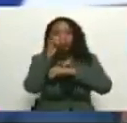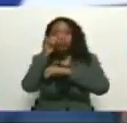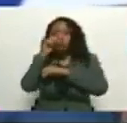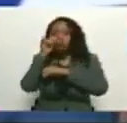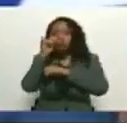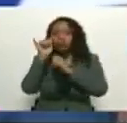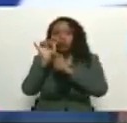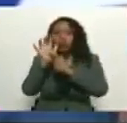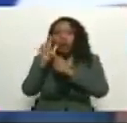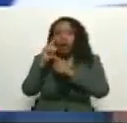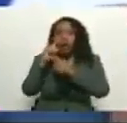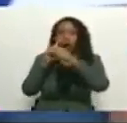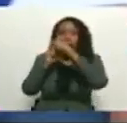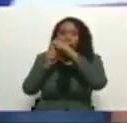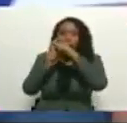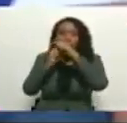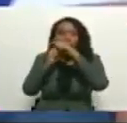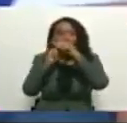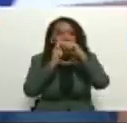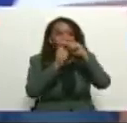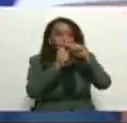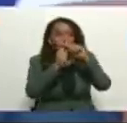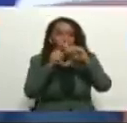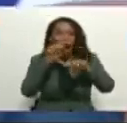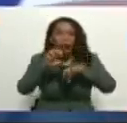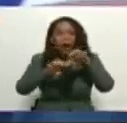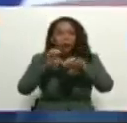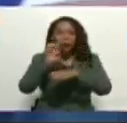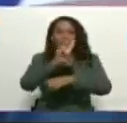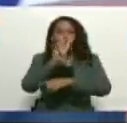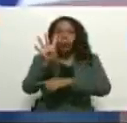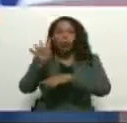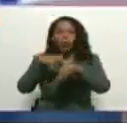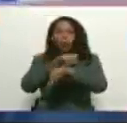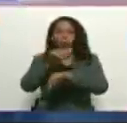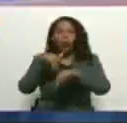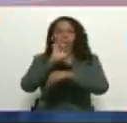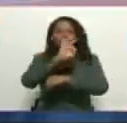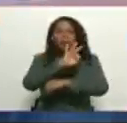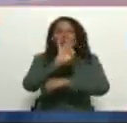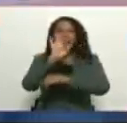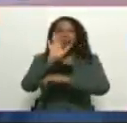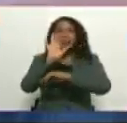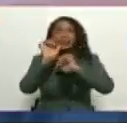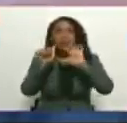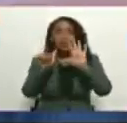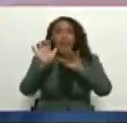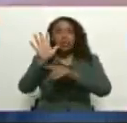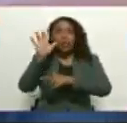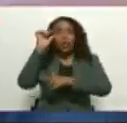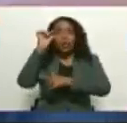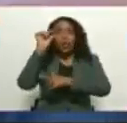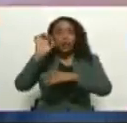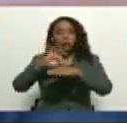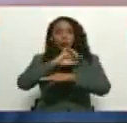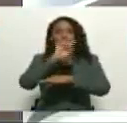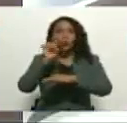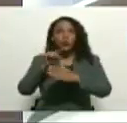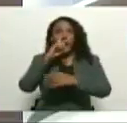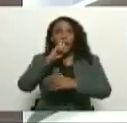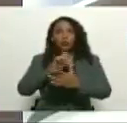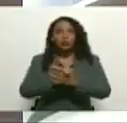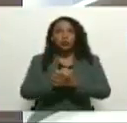infrarrojos que permiten monitorear fauna 24 horas al día, 365 días al año. ¿Cuántos puntos tienes